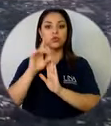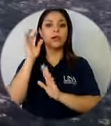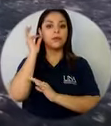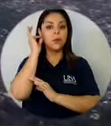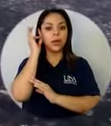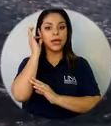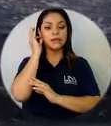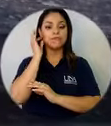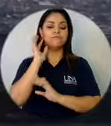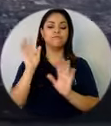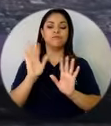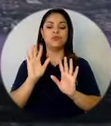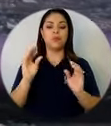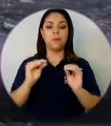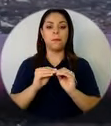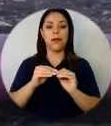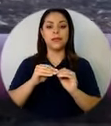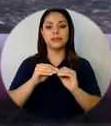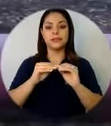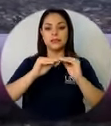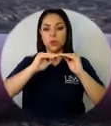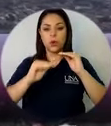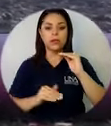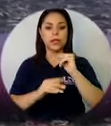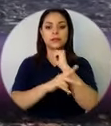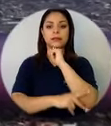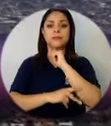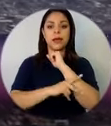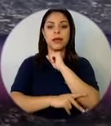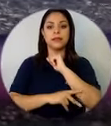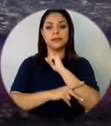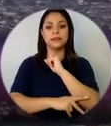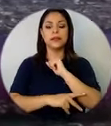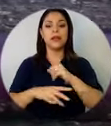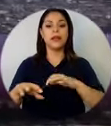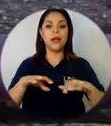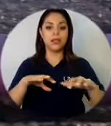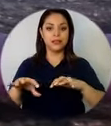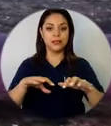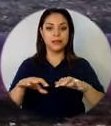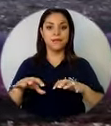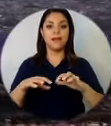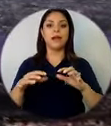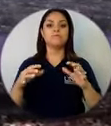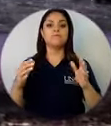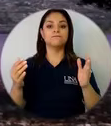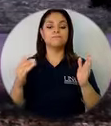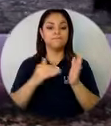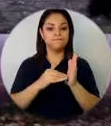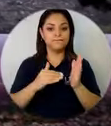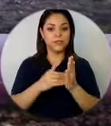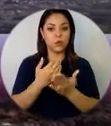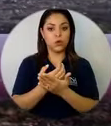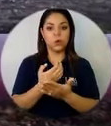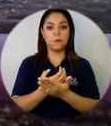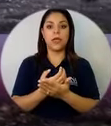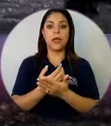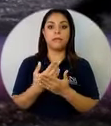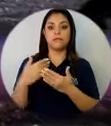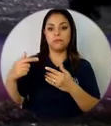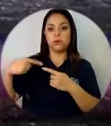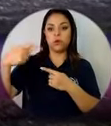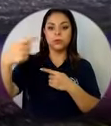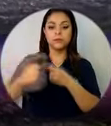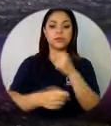para reducir la desigualdad en el país, para reactivar la economía y para poder salir de la crisis en los próximos años. Esto no se va a dar de